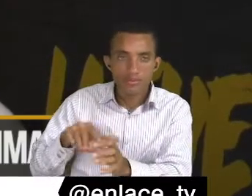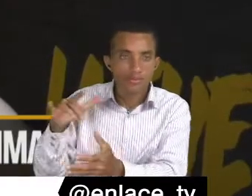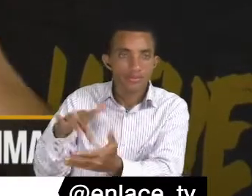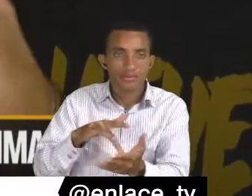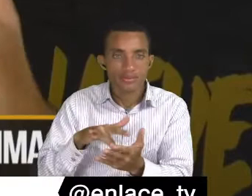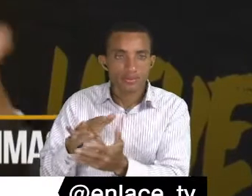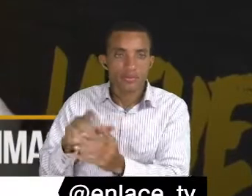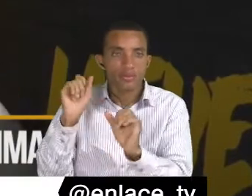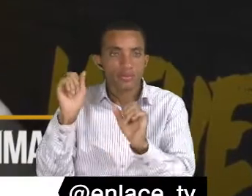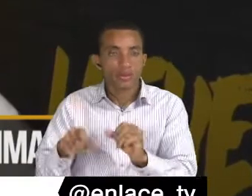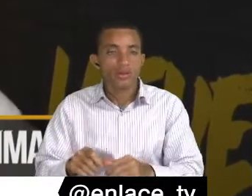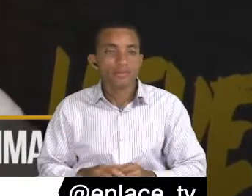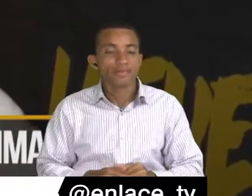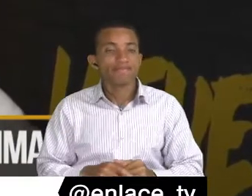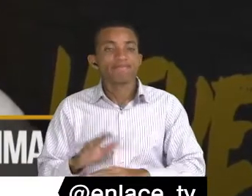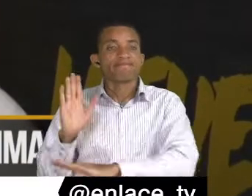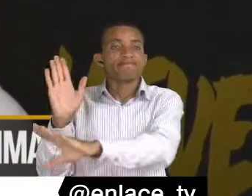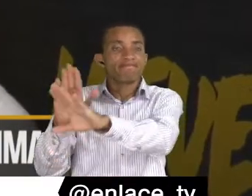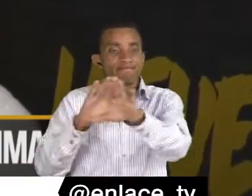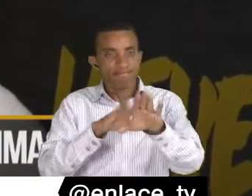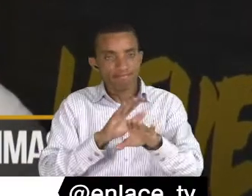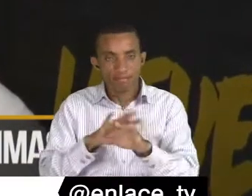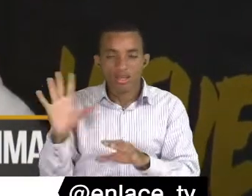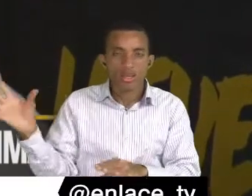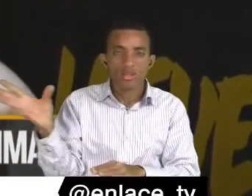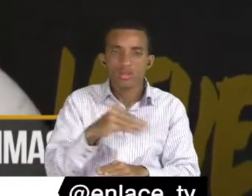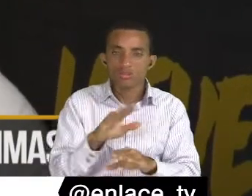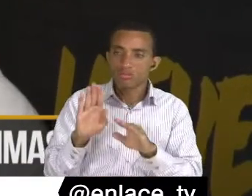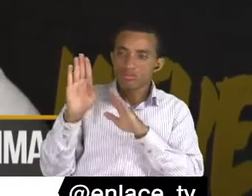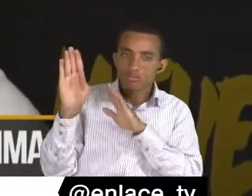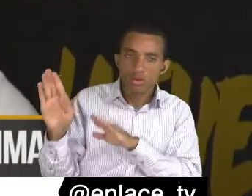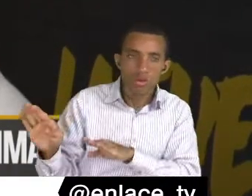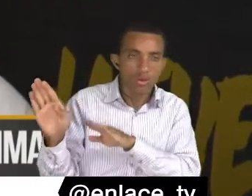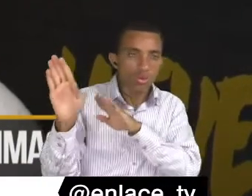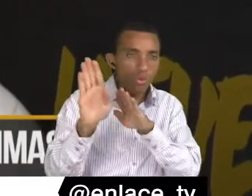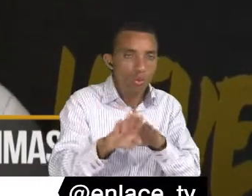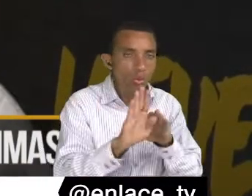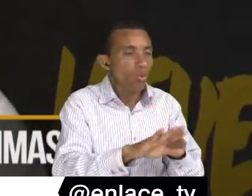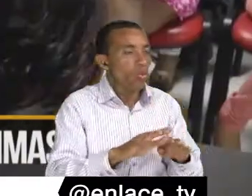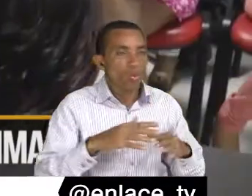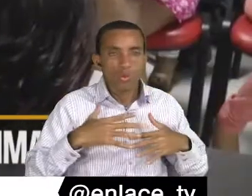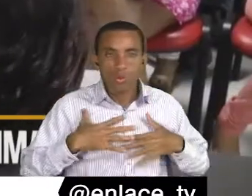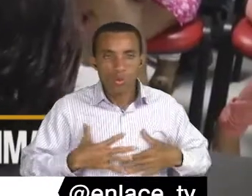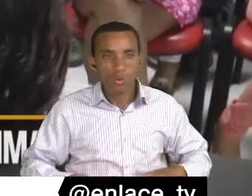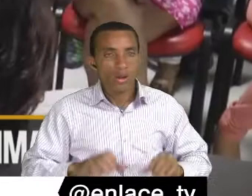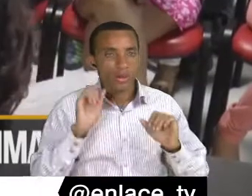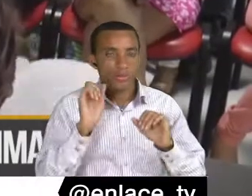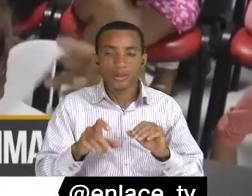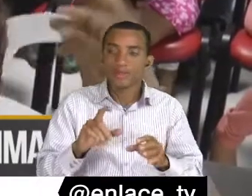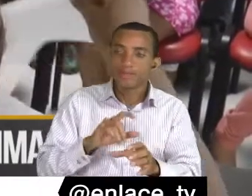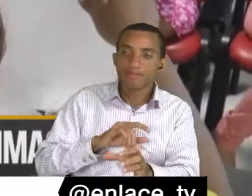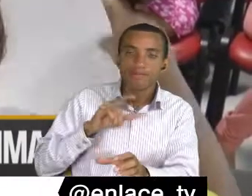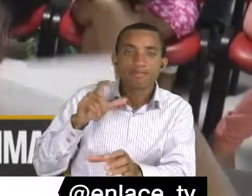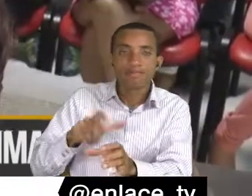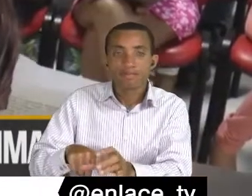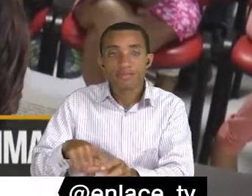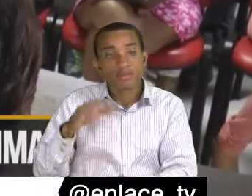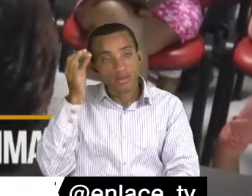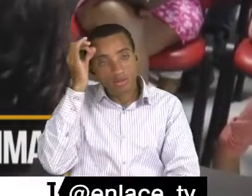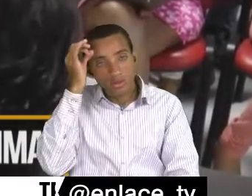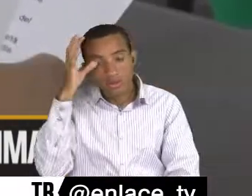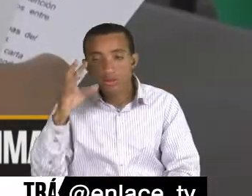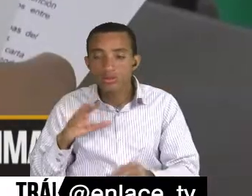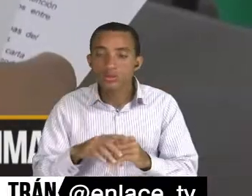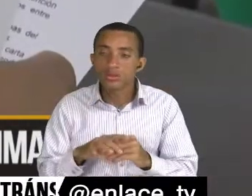organizaciones invitan a representantes o a sus representantes a que se postulen para que sean electos dentro de las mesas